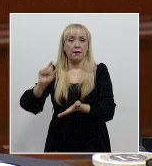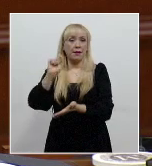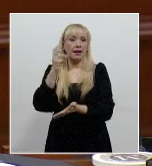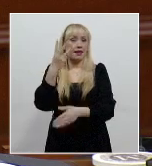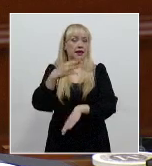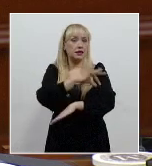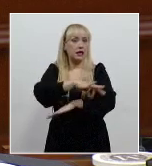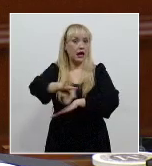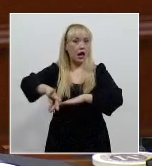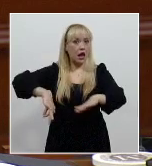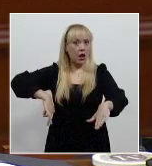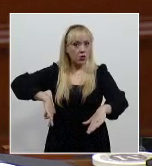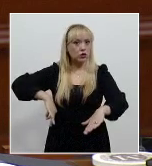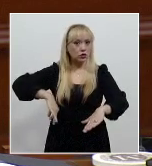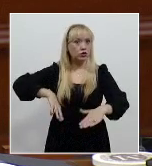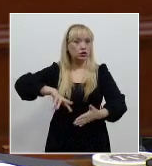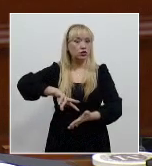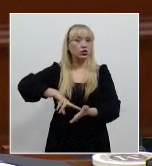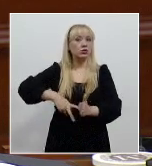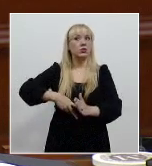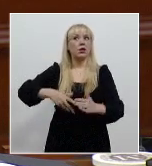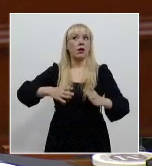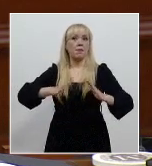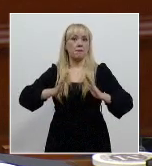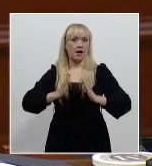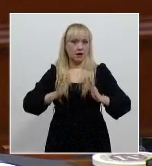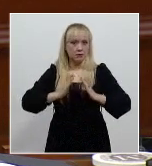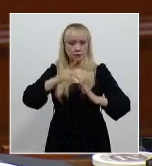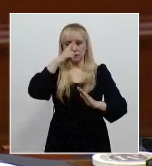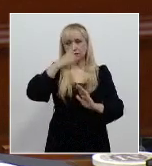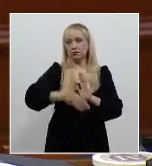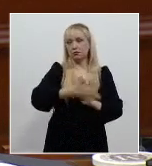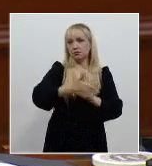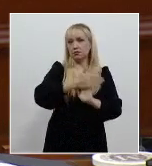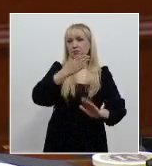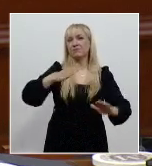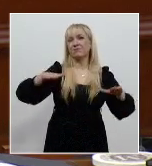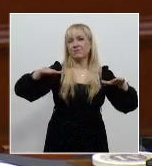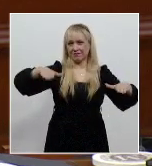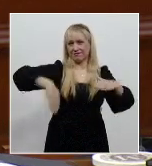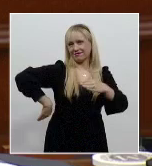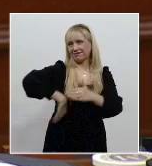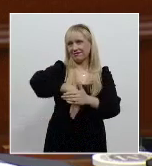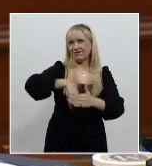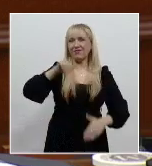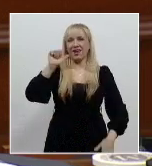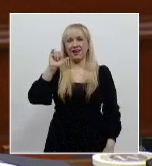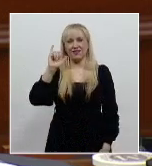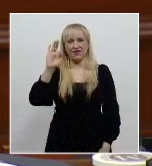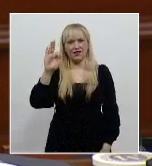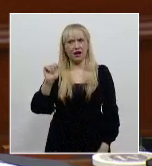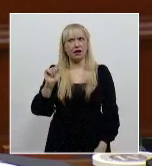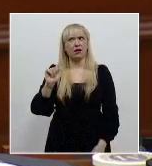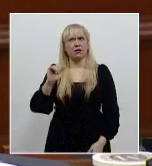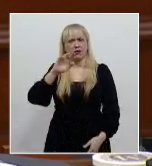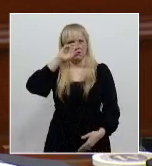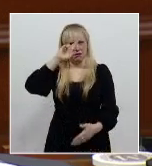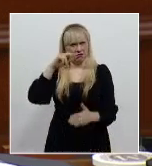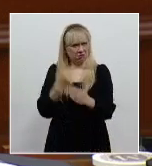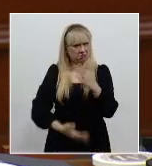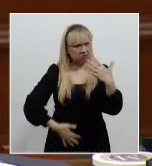23 ingenieros militares residentes de obra en el Aeropuerto Internacional Felipe Ángeles afecte la